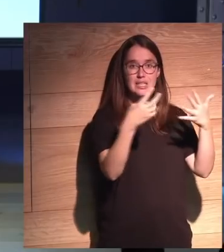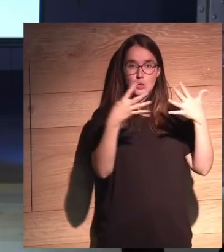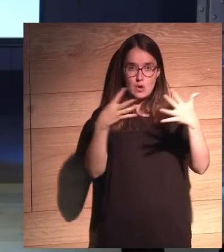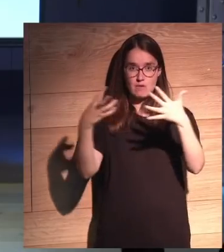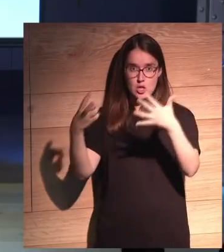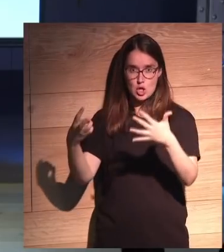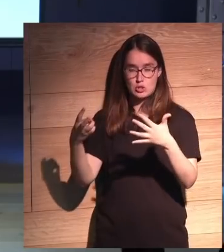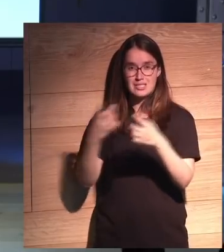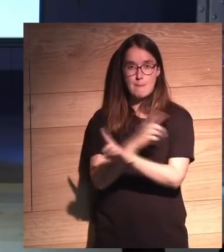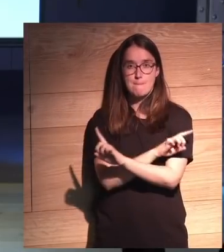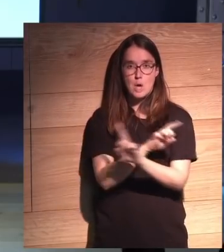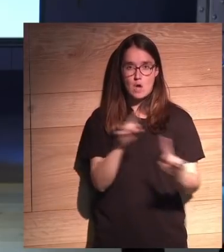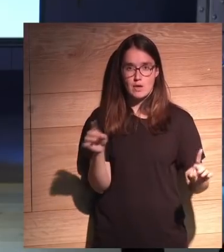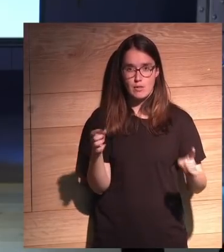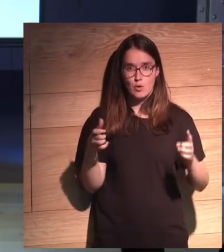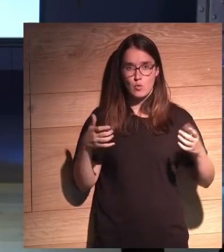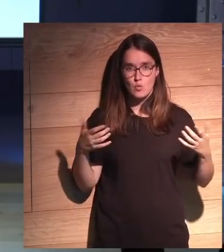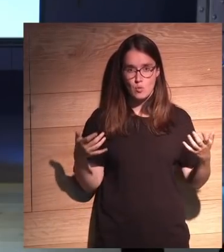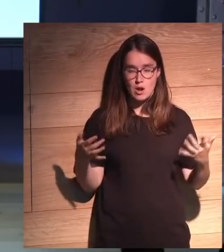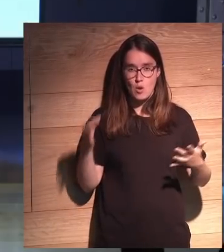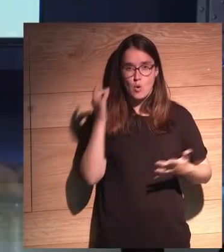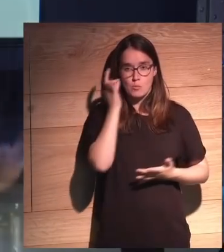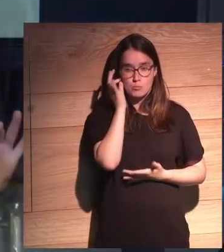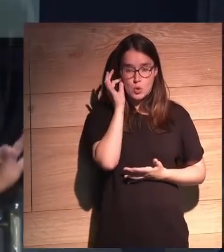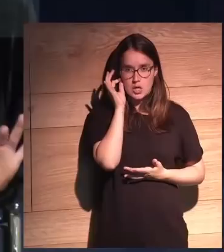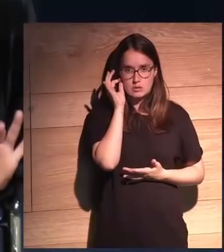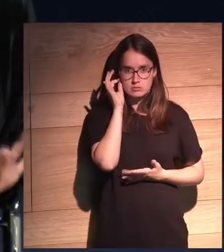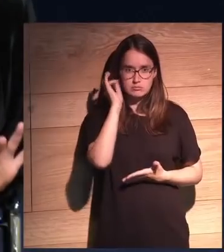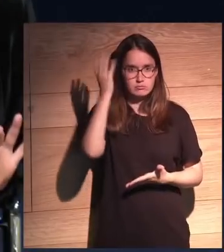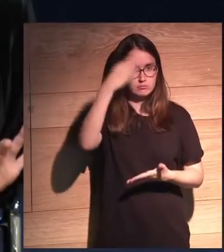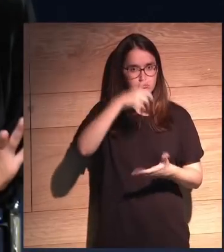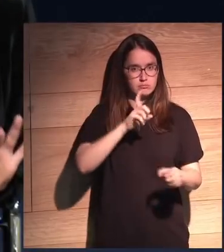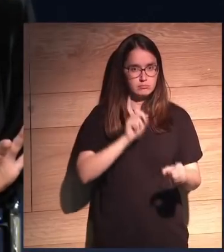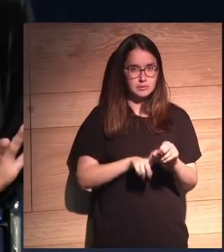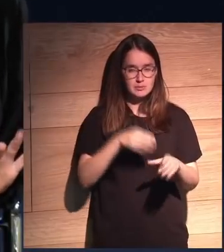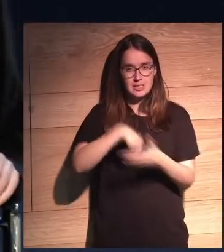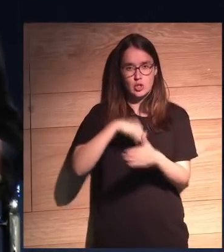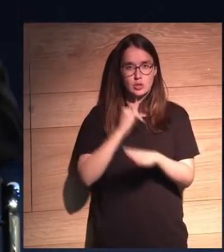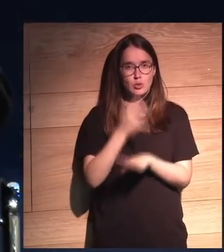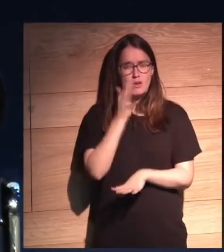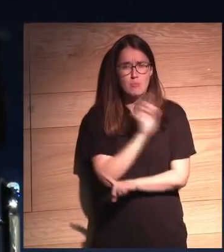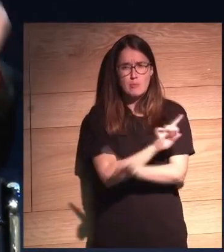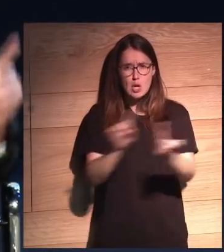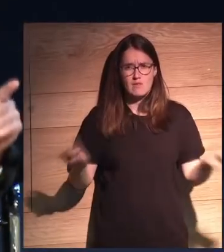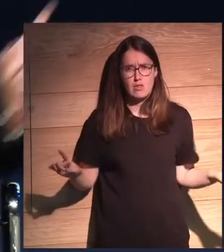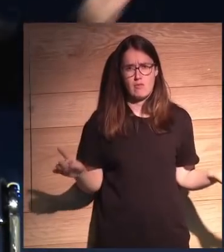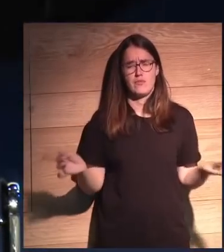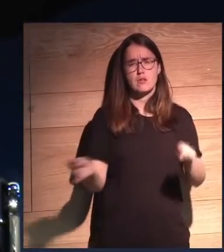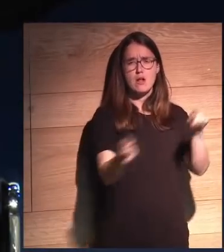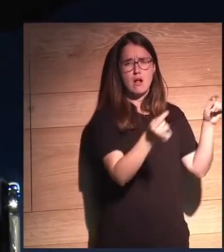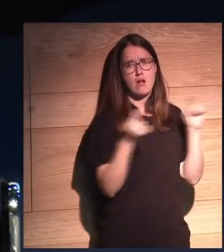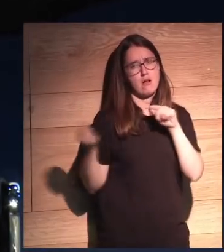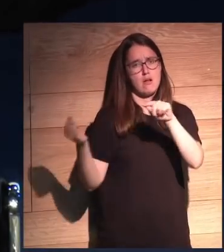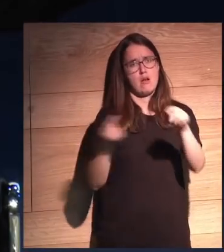1792, se prohíbe que ninguna mujer forme parte del Instituto de Francia. Hay un gran debate en el